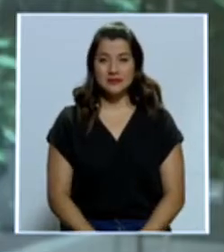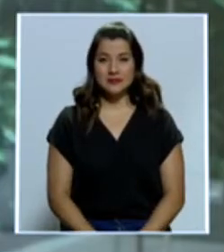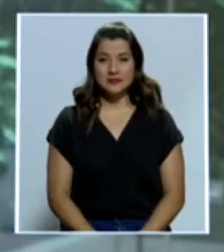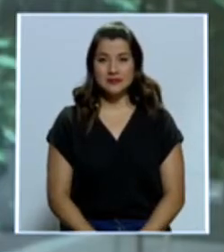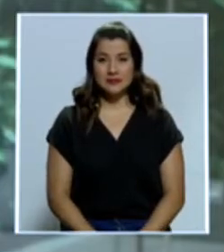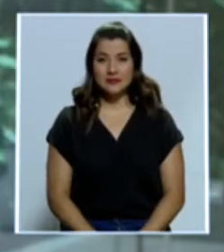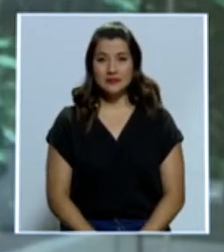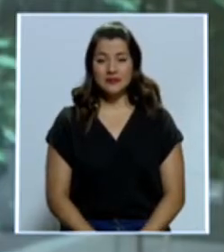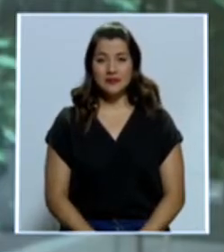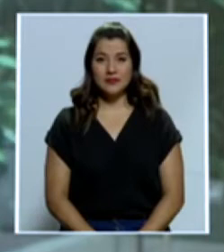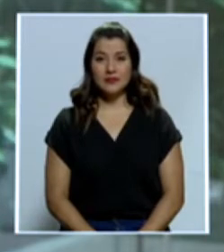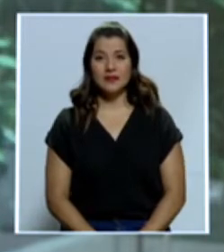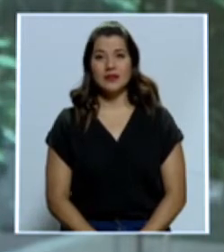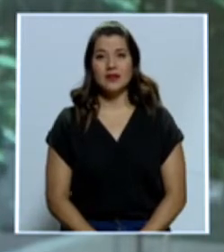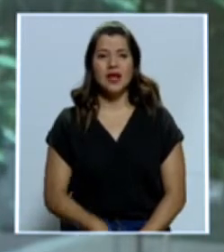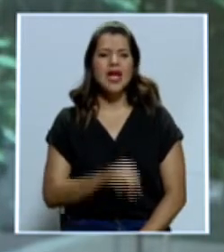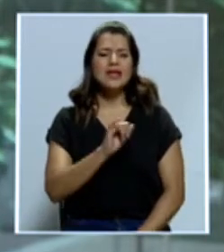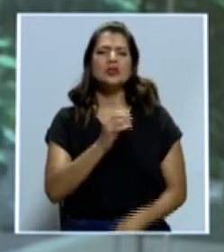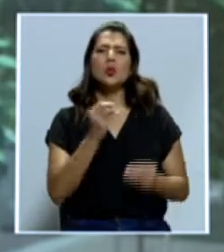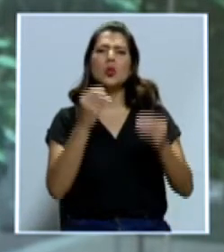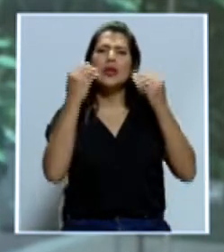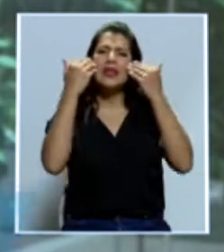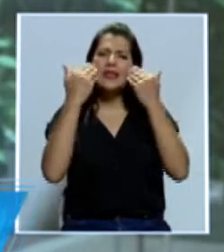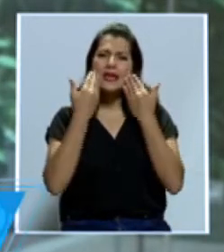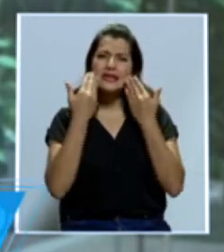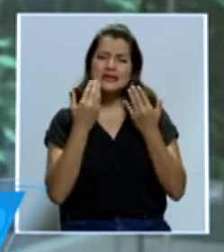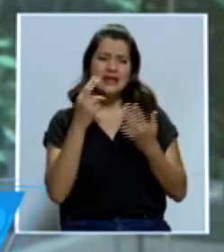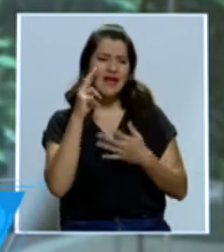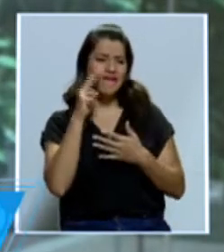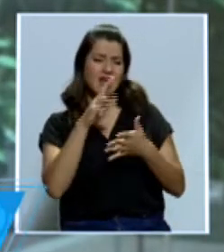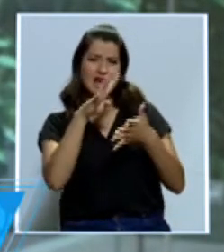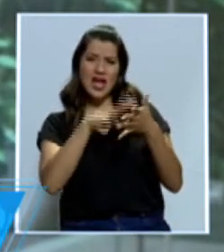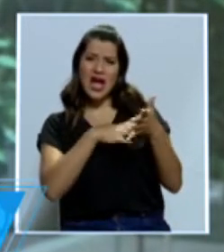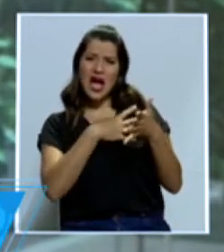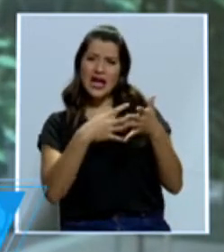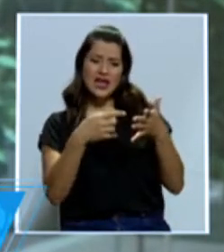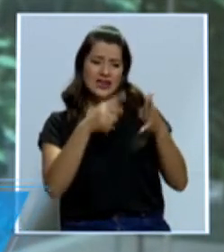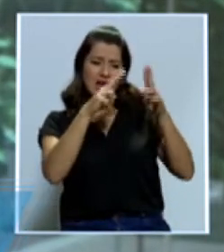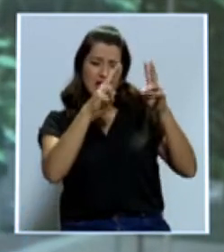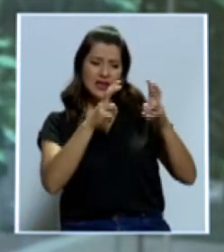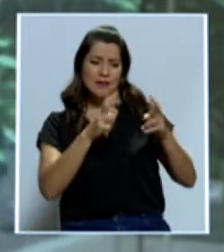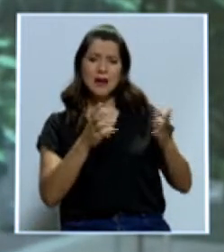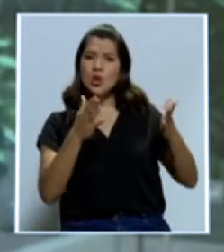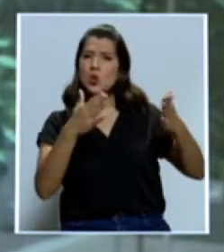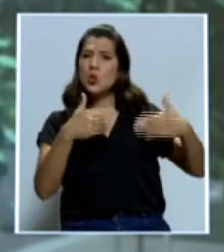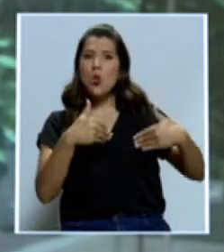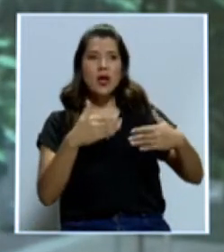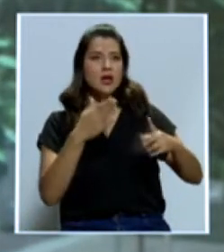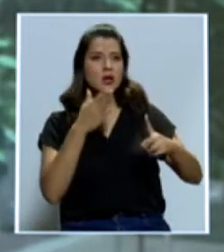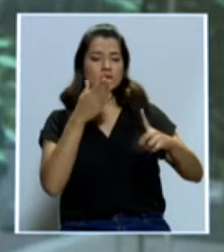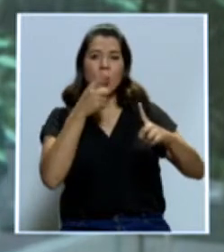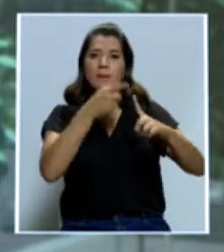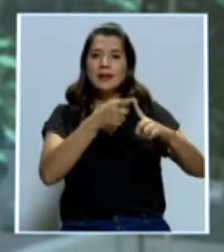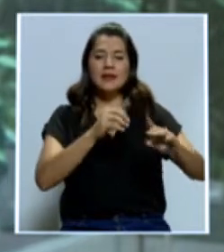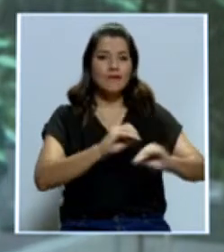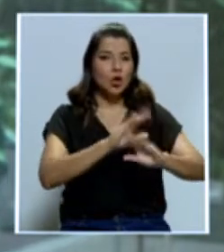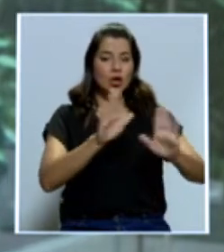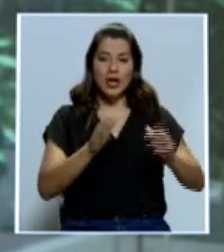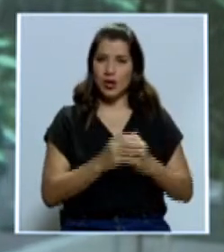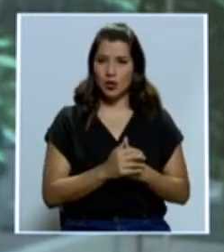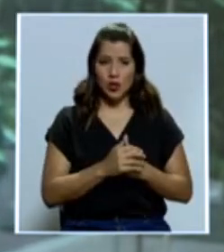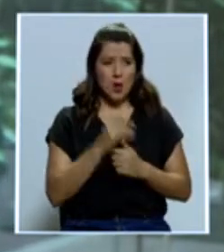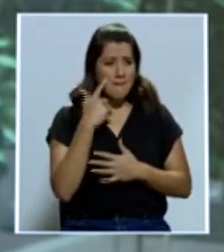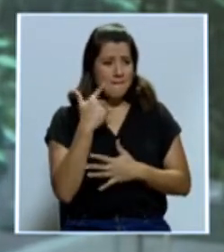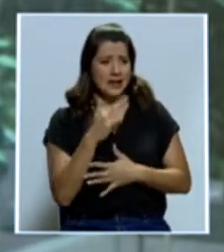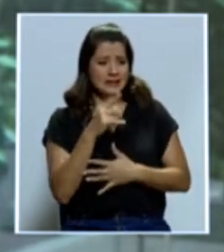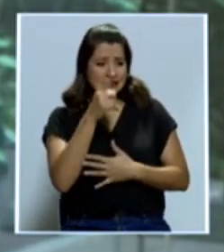Es totalmente triste ver una agenda donde no hay una ruta clara, no hay una dirección. Prácticamente podría decir que no es una